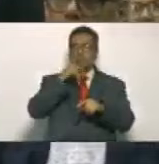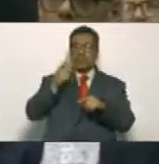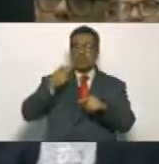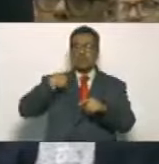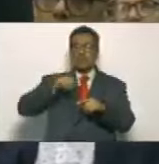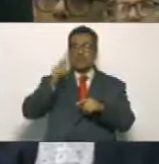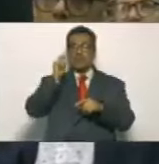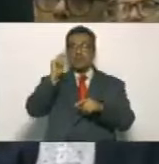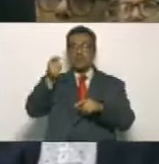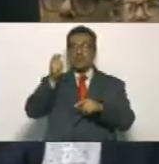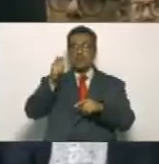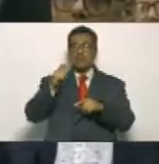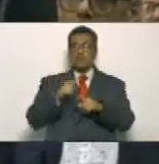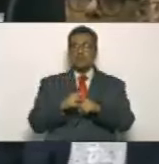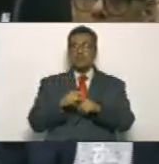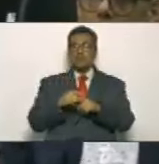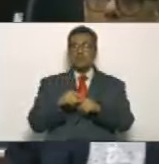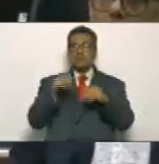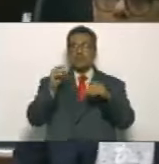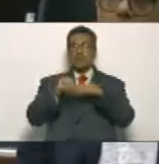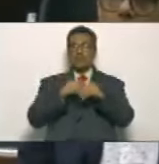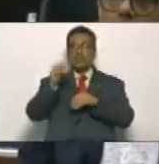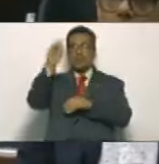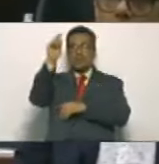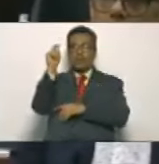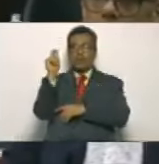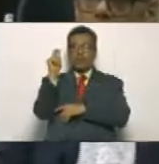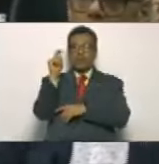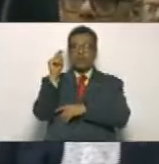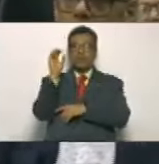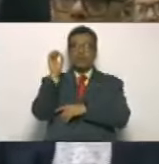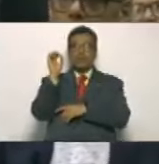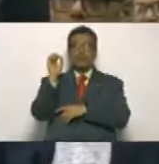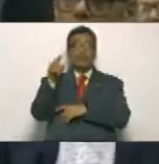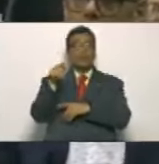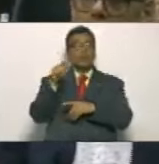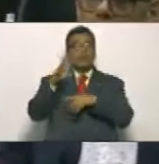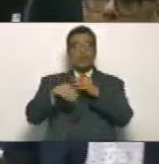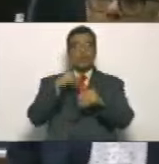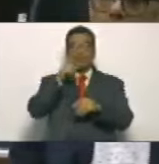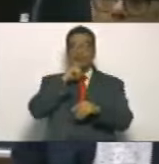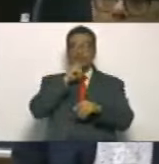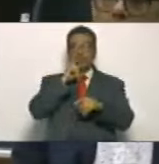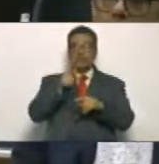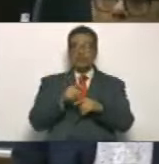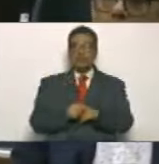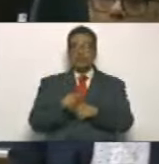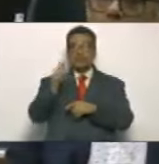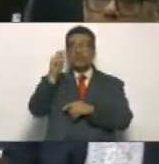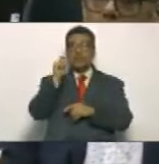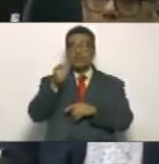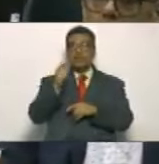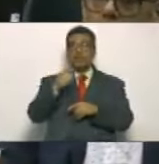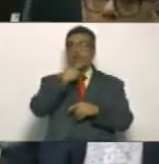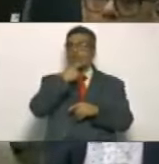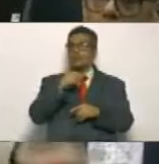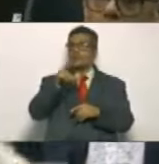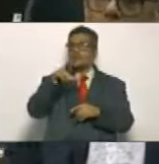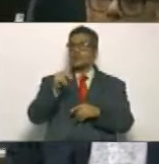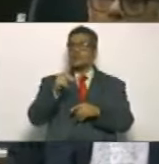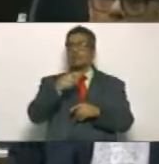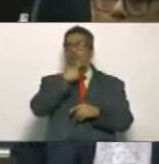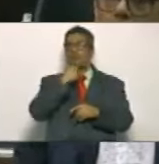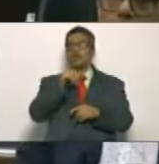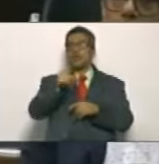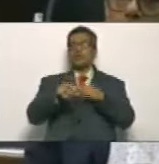la tarea, como parlamentarios, de meternos en las tareas, en las dificultades. Las tareas fáciles no hacen